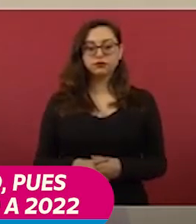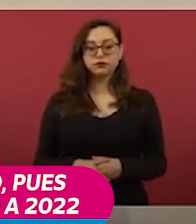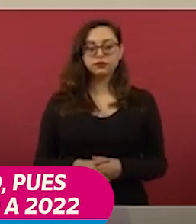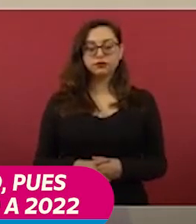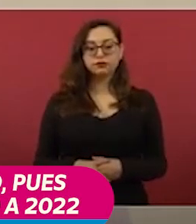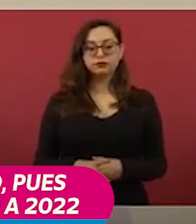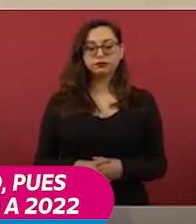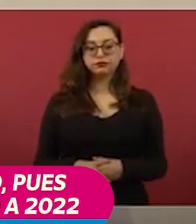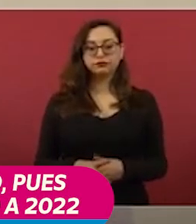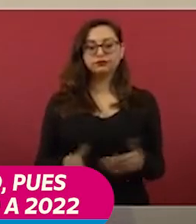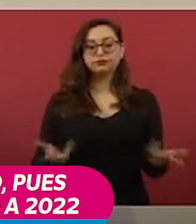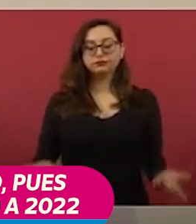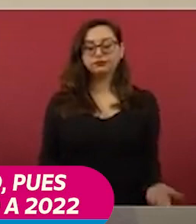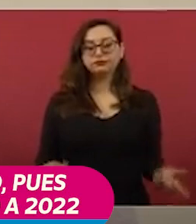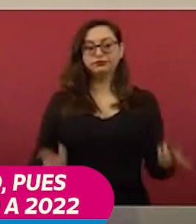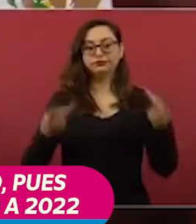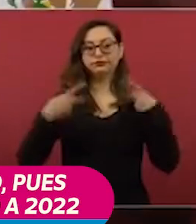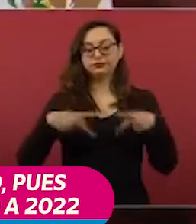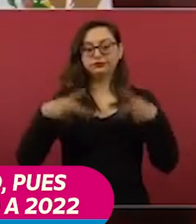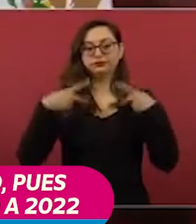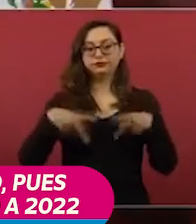en primer lugar,